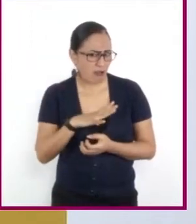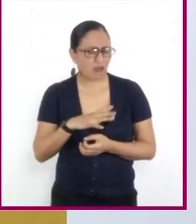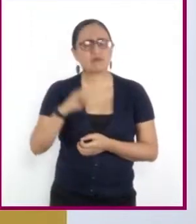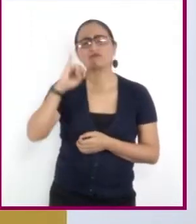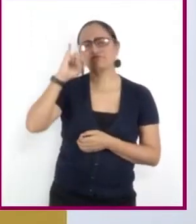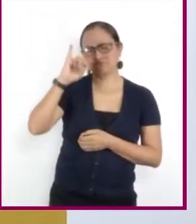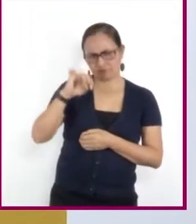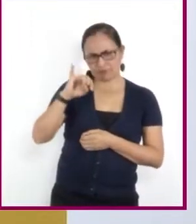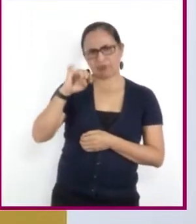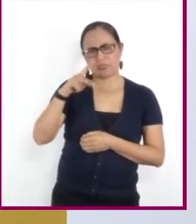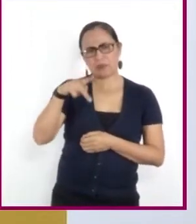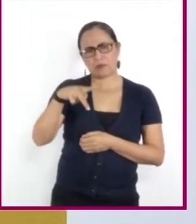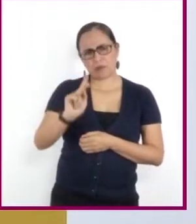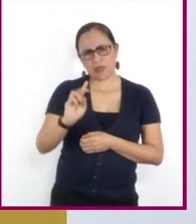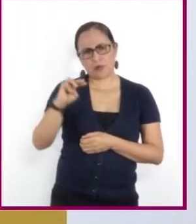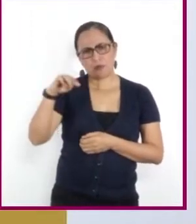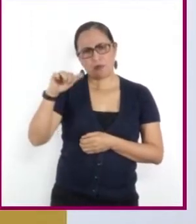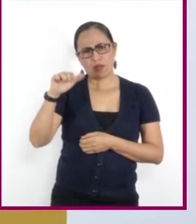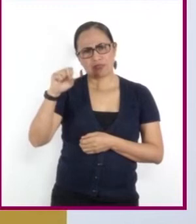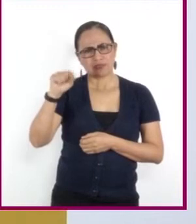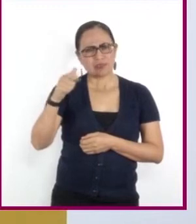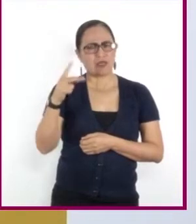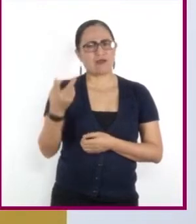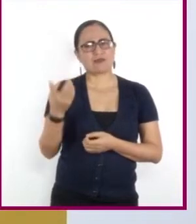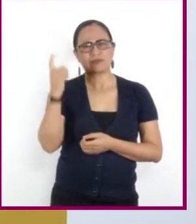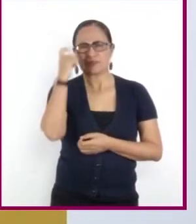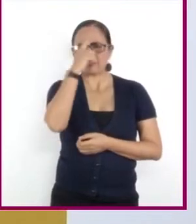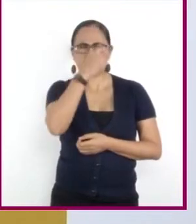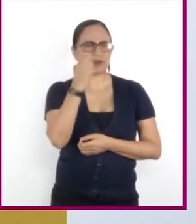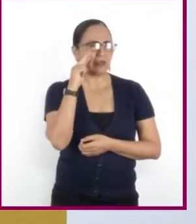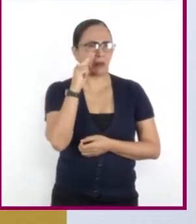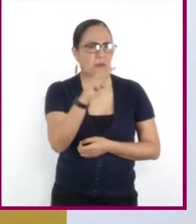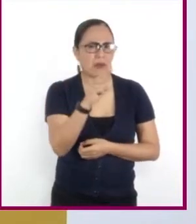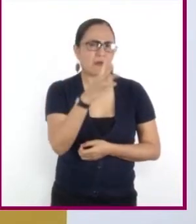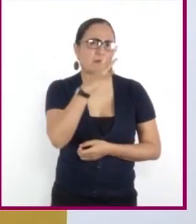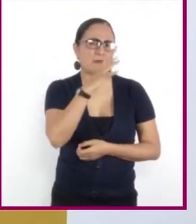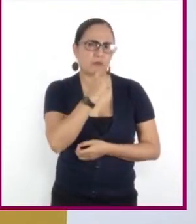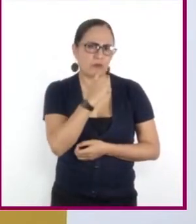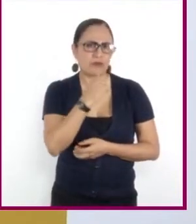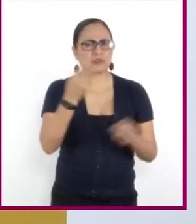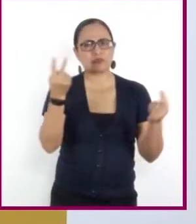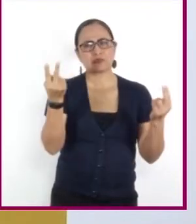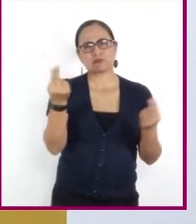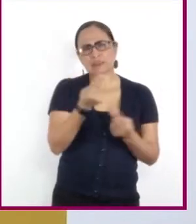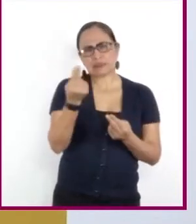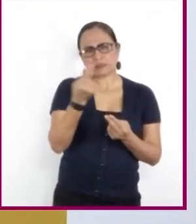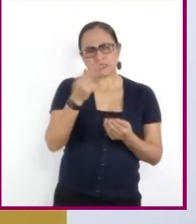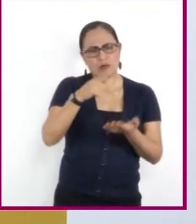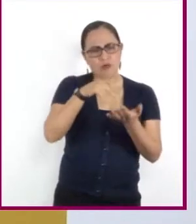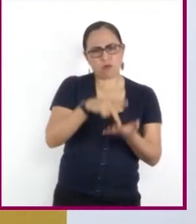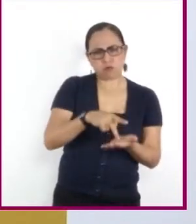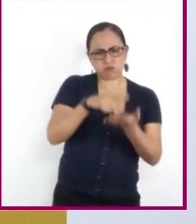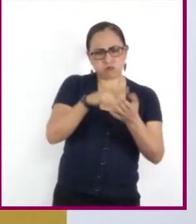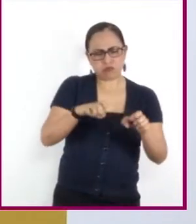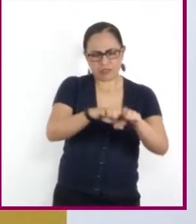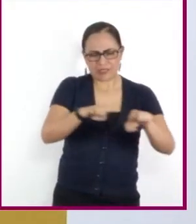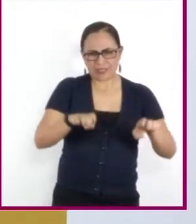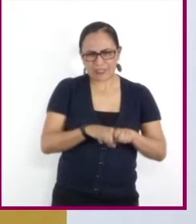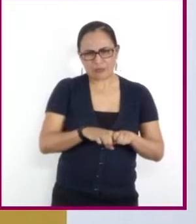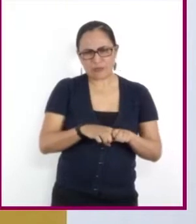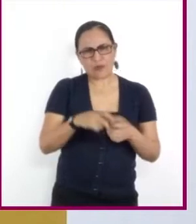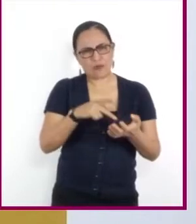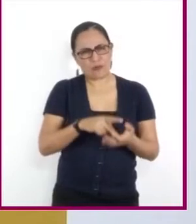embargo, esta cantidad de masa es más difícil de observar, ya que necesitamos básculas más sofisticadas que sean capaces